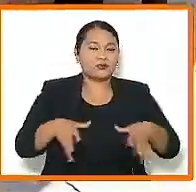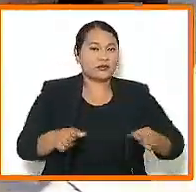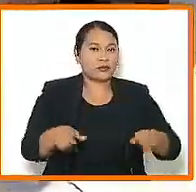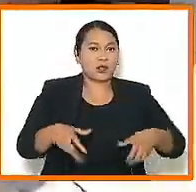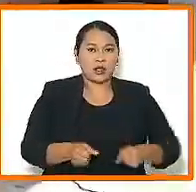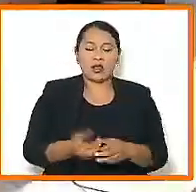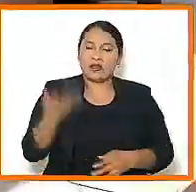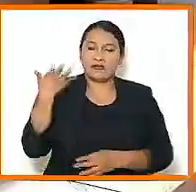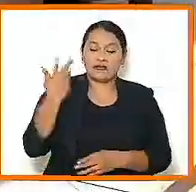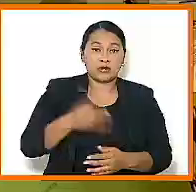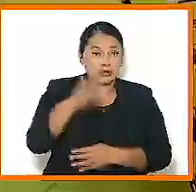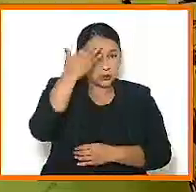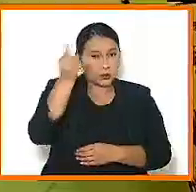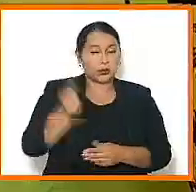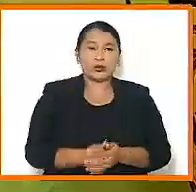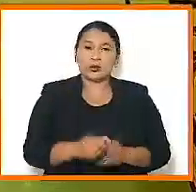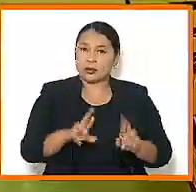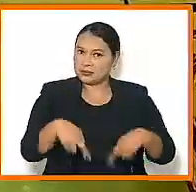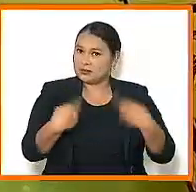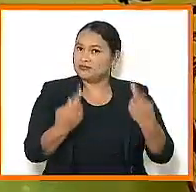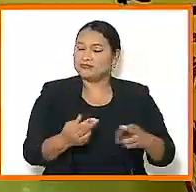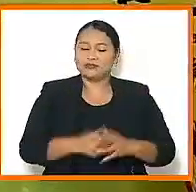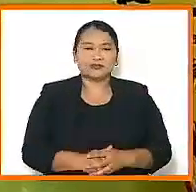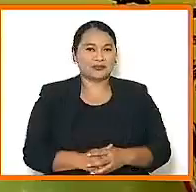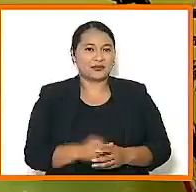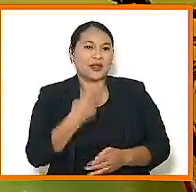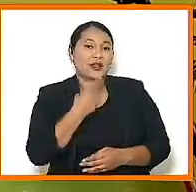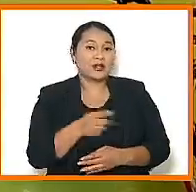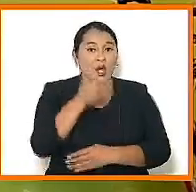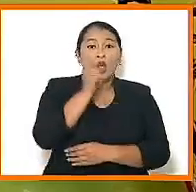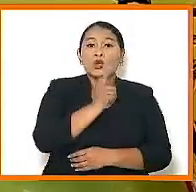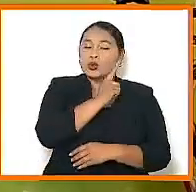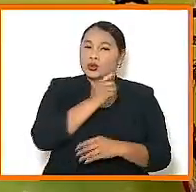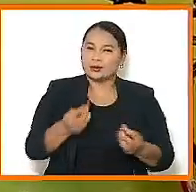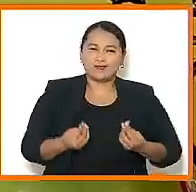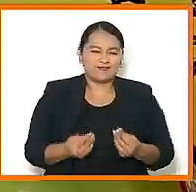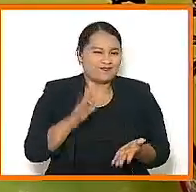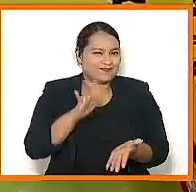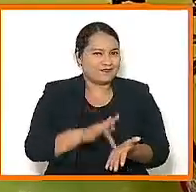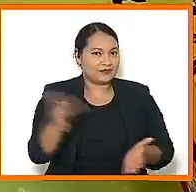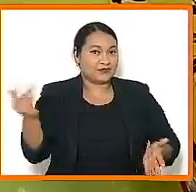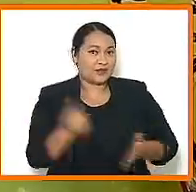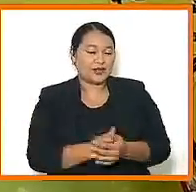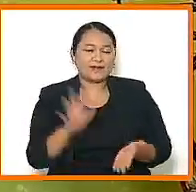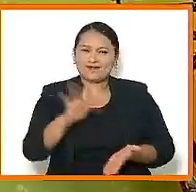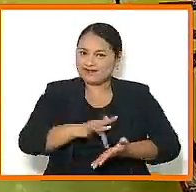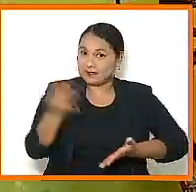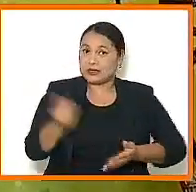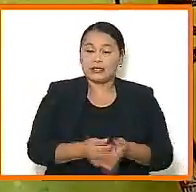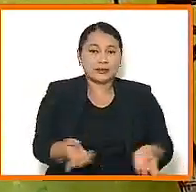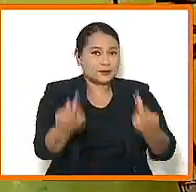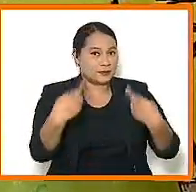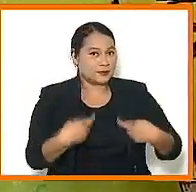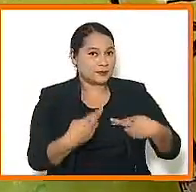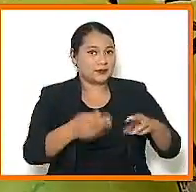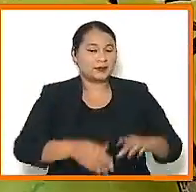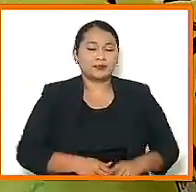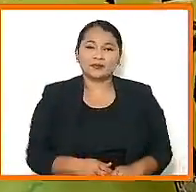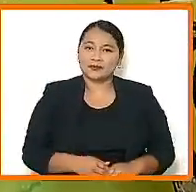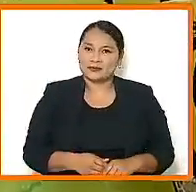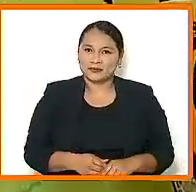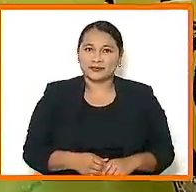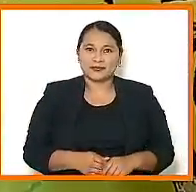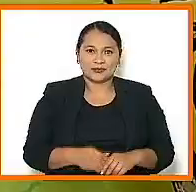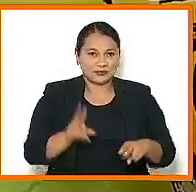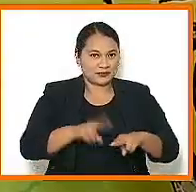mayor seguridad. A Loto le agradezco una y mil veces por este regalo que me ha regalado